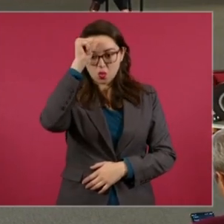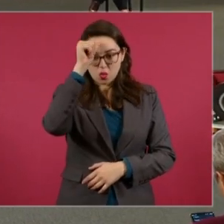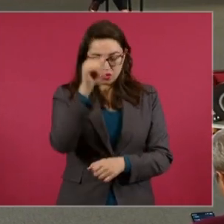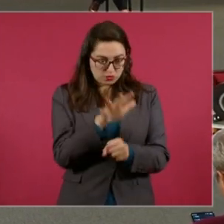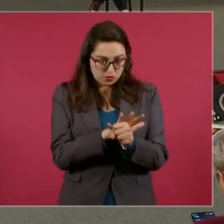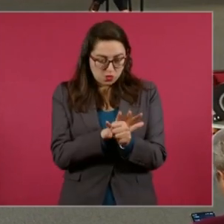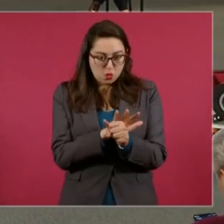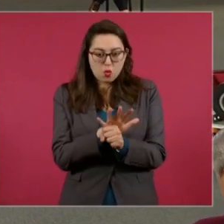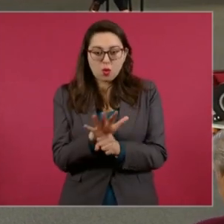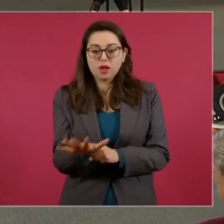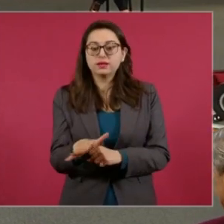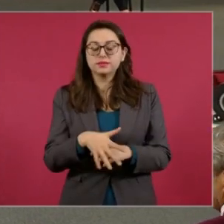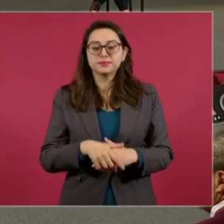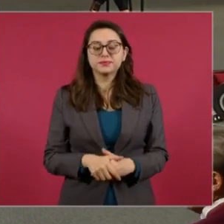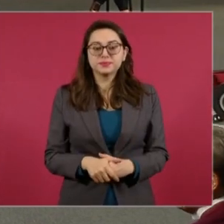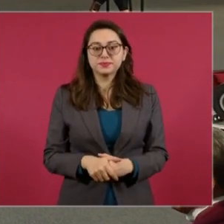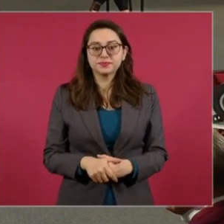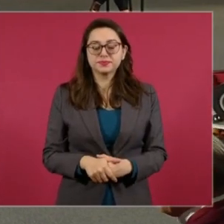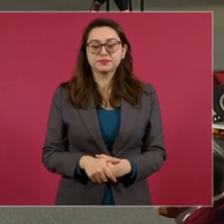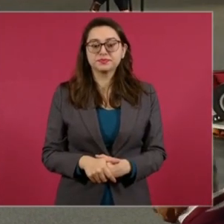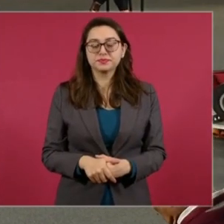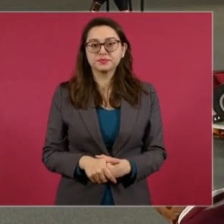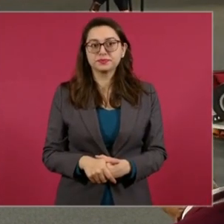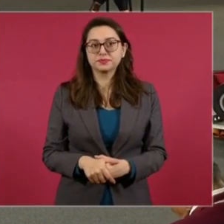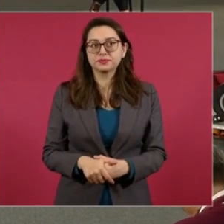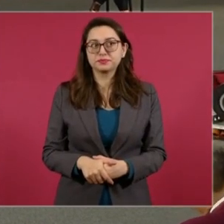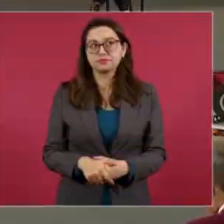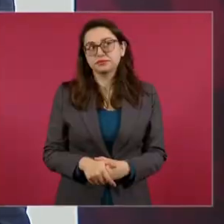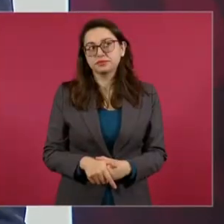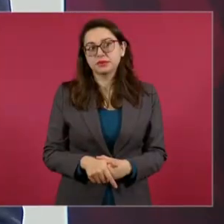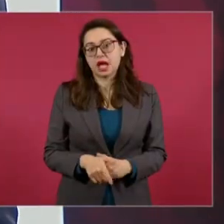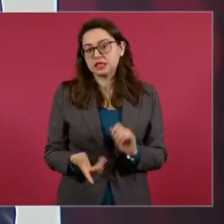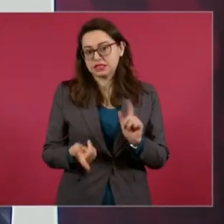va el gobernador de Texas